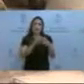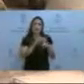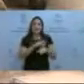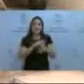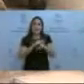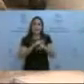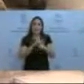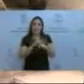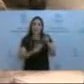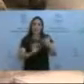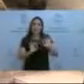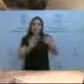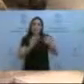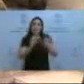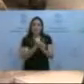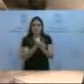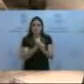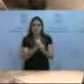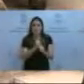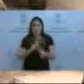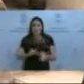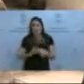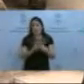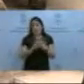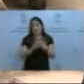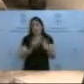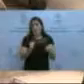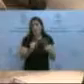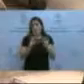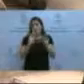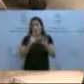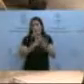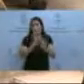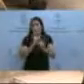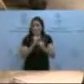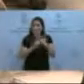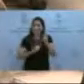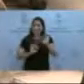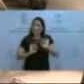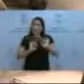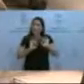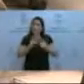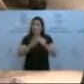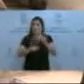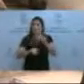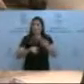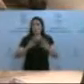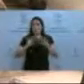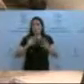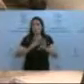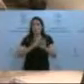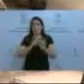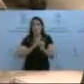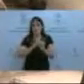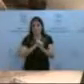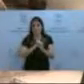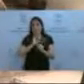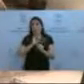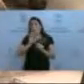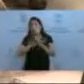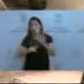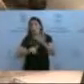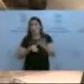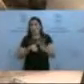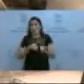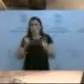empleo, en las correspondientes a acciones de formación para el empleo y, en concreto, la convocatoria de formación para el empleo o la convocatoria